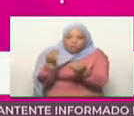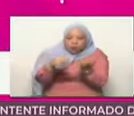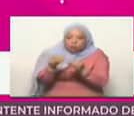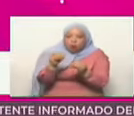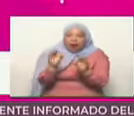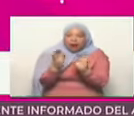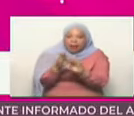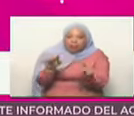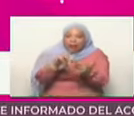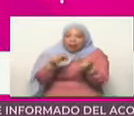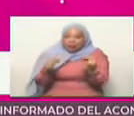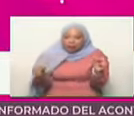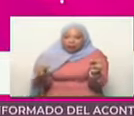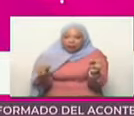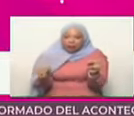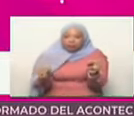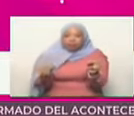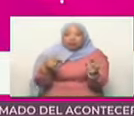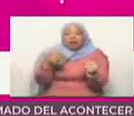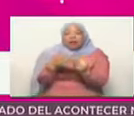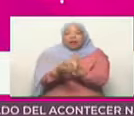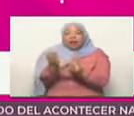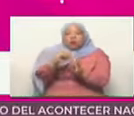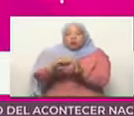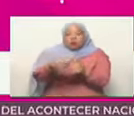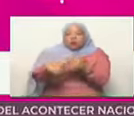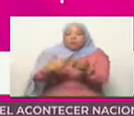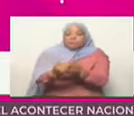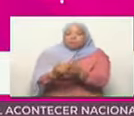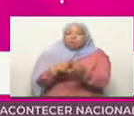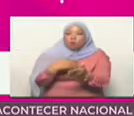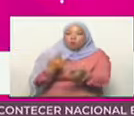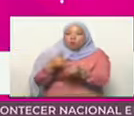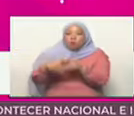larvario, semilla hasta talla comercial.